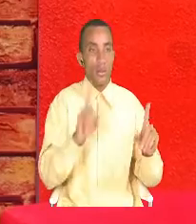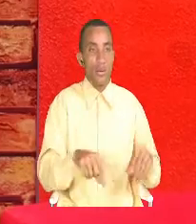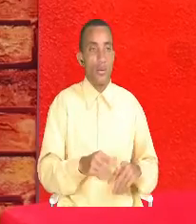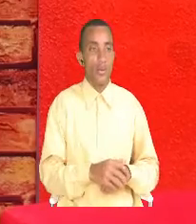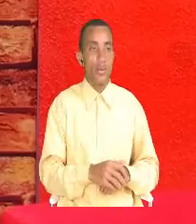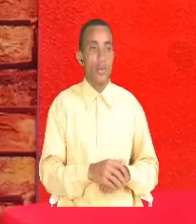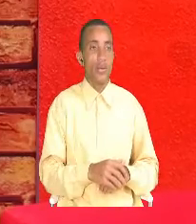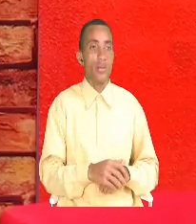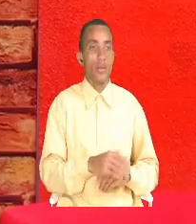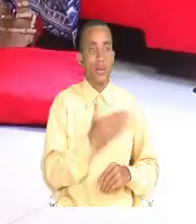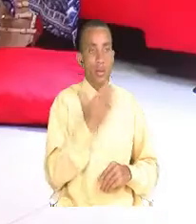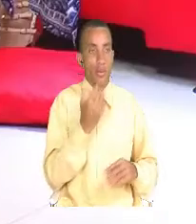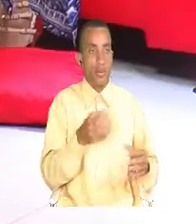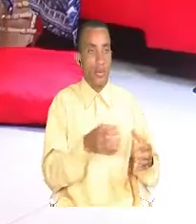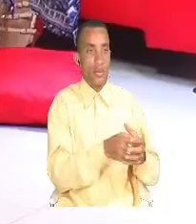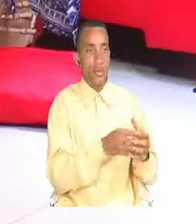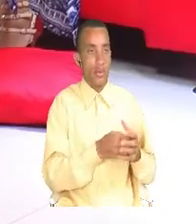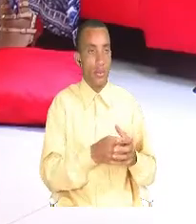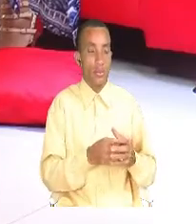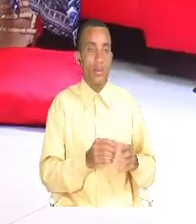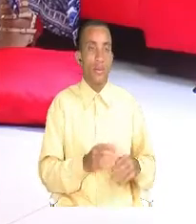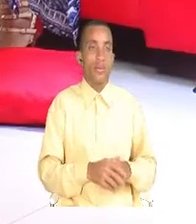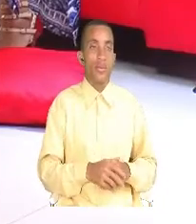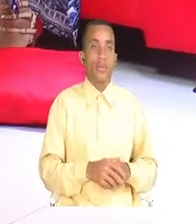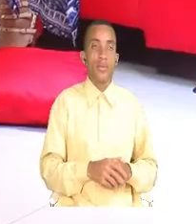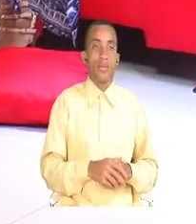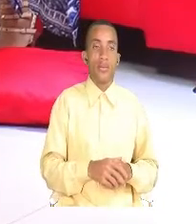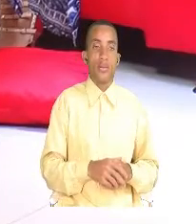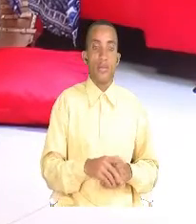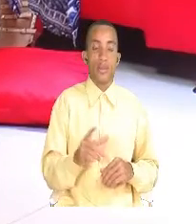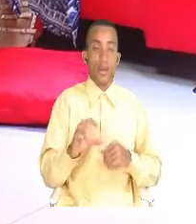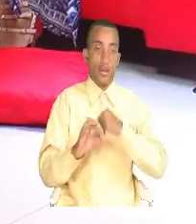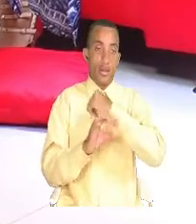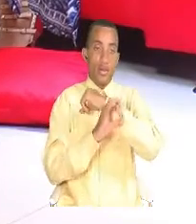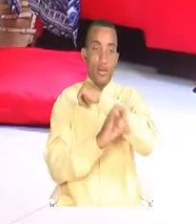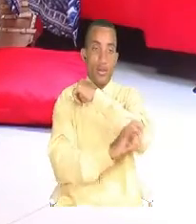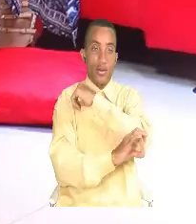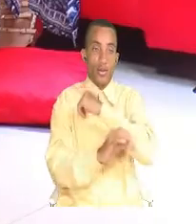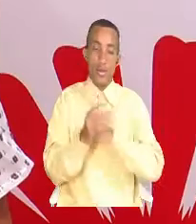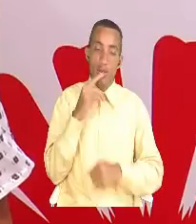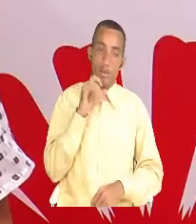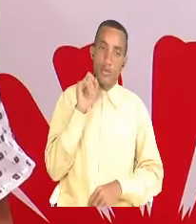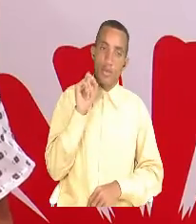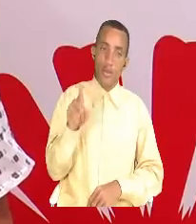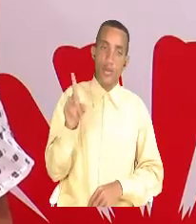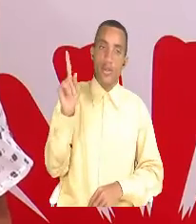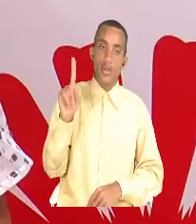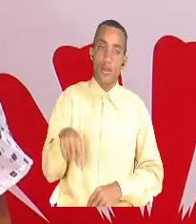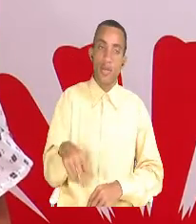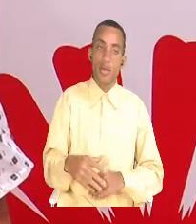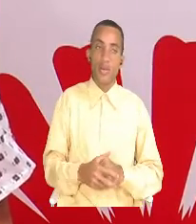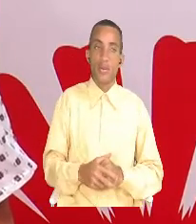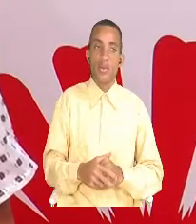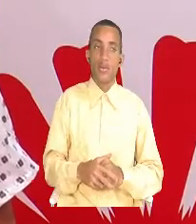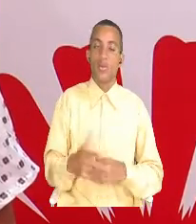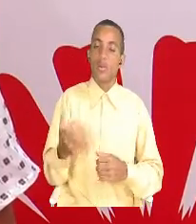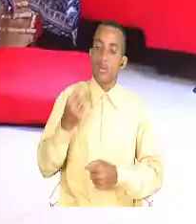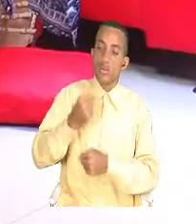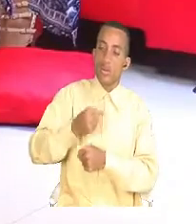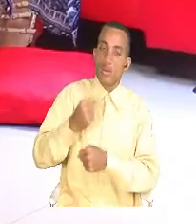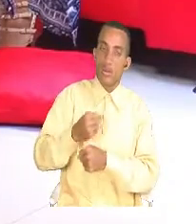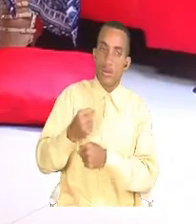esta forma pues constituye su sociedad. Bueno, para nuestra psicóloga también tenemos pregunta y es, ¿en qué consiste el trabajo en